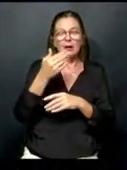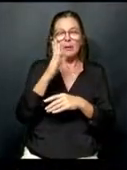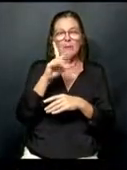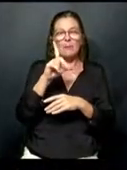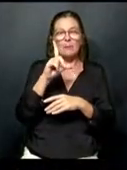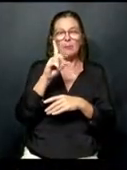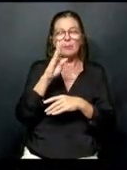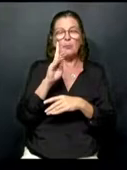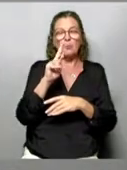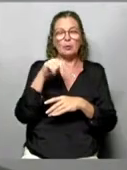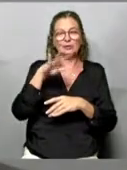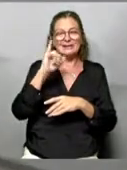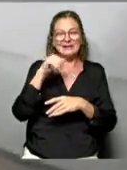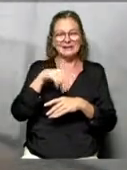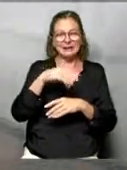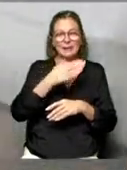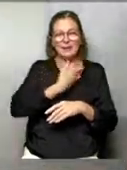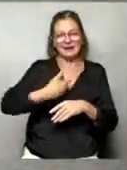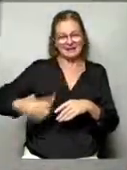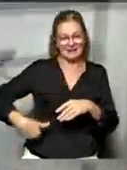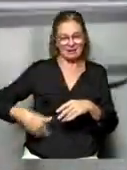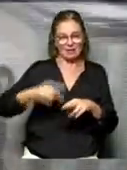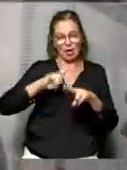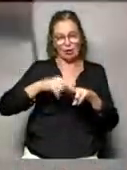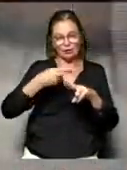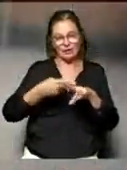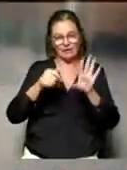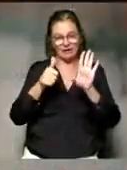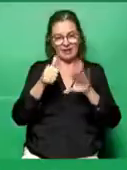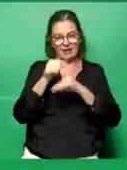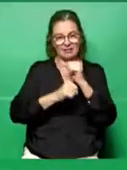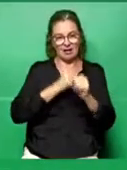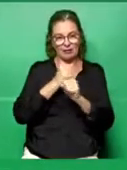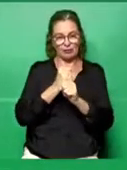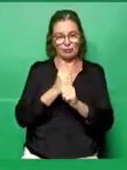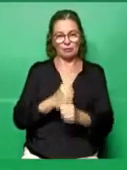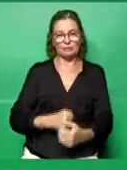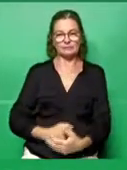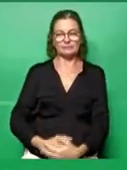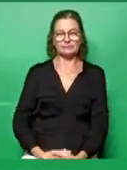Putin para seguir al frente de Rusia por otro periodo de 6 años.